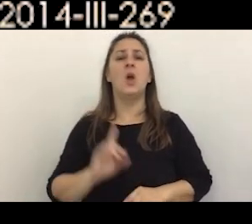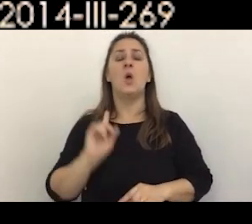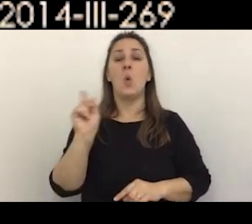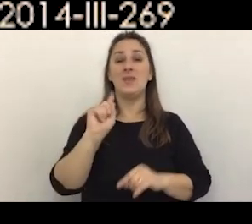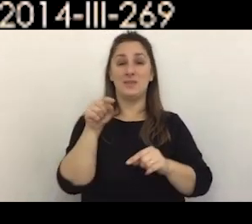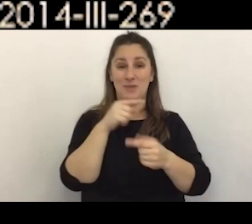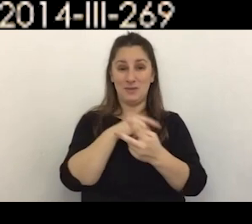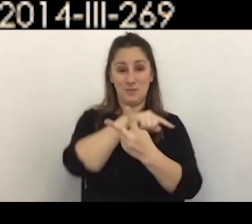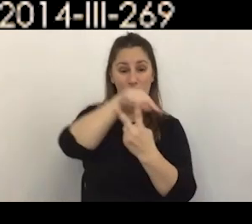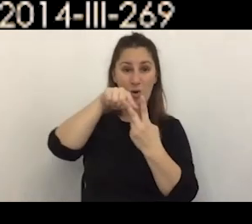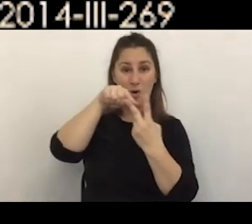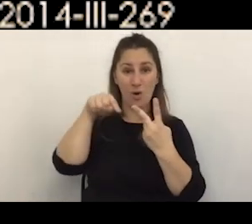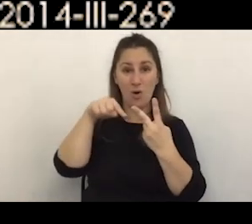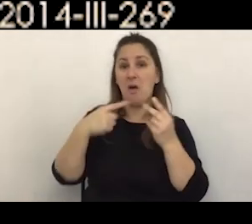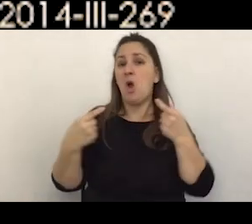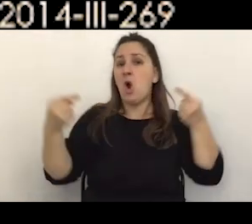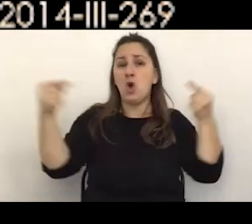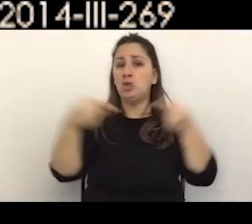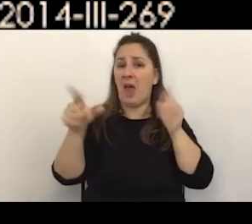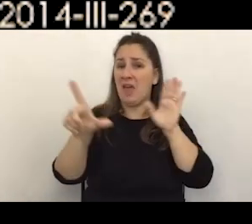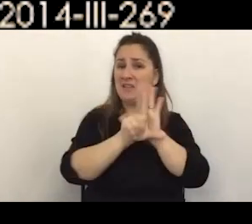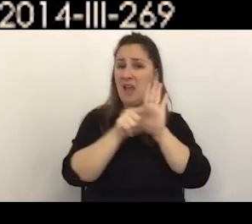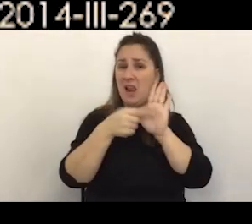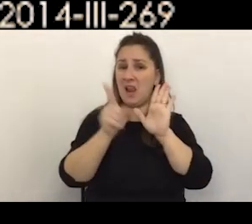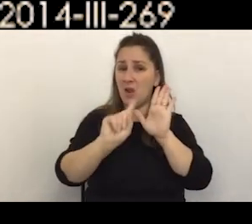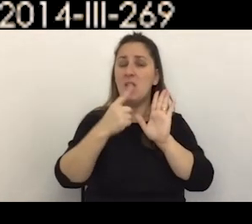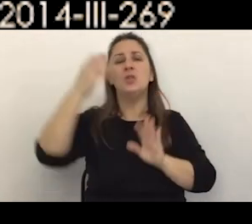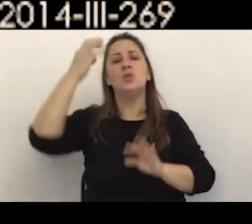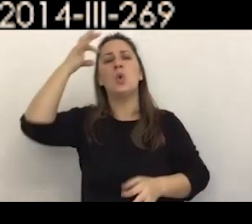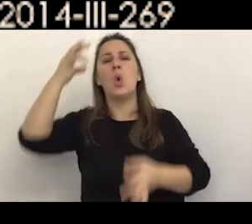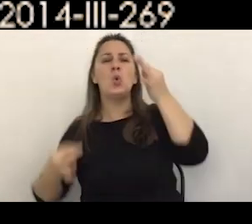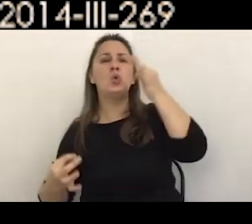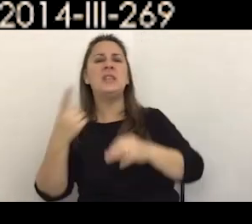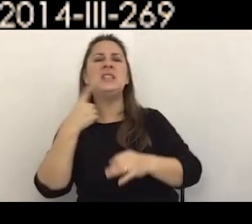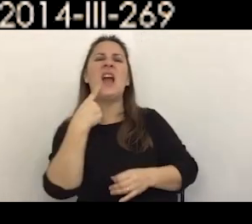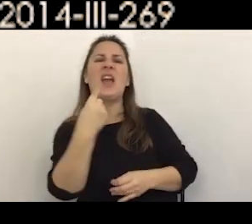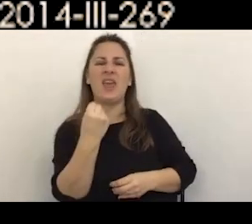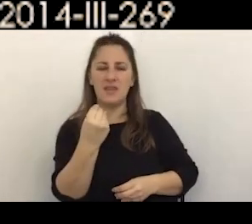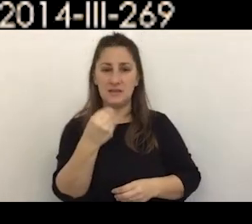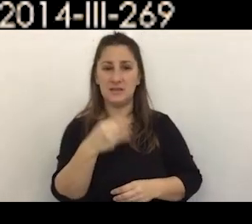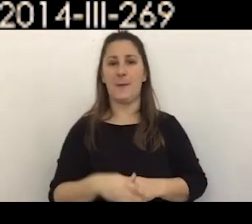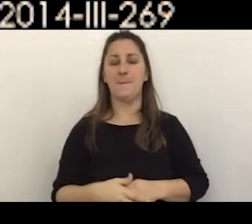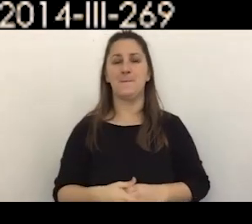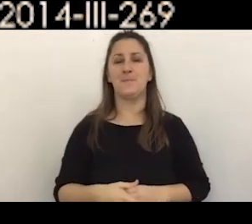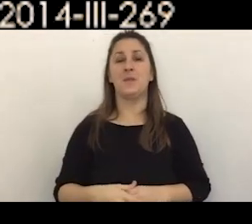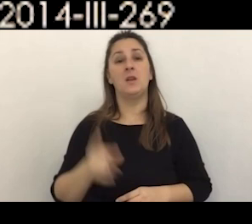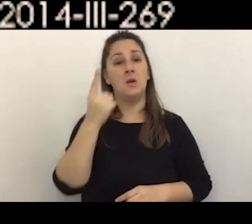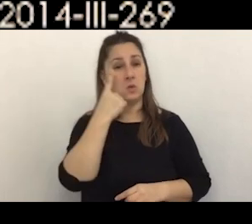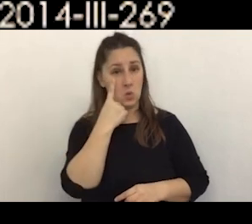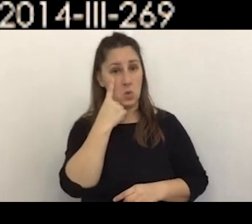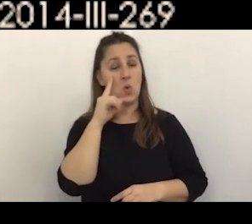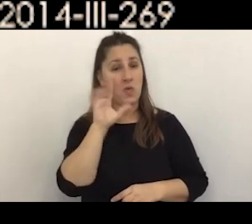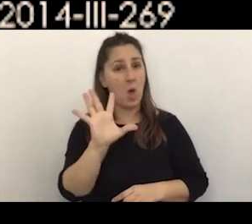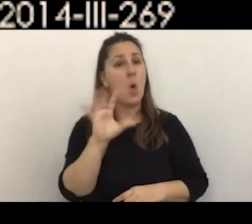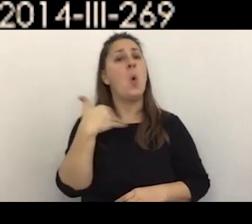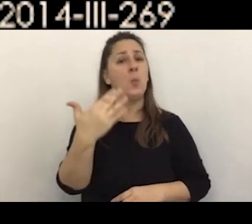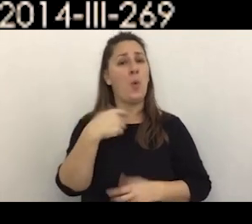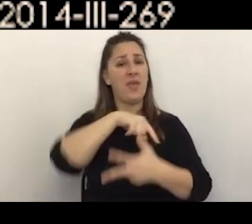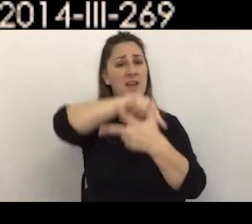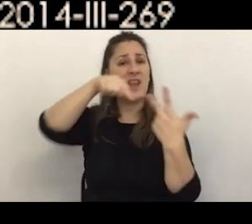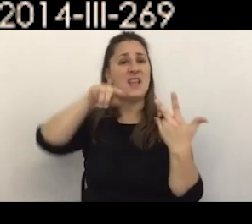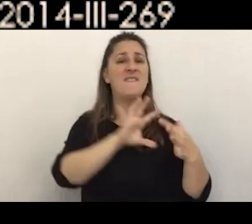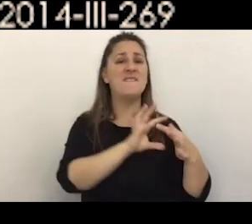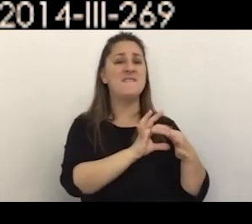se establece por la ley. O sea que lo que el Tribunal Supremo Español nos está diciendo ahí es, ojo, puede haber triples filiaciones de